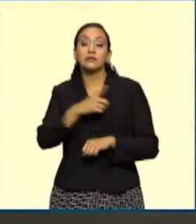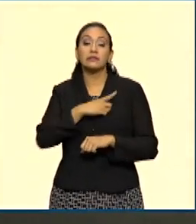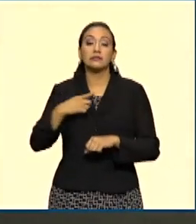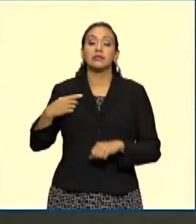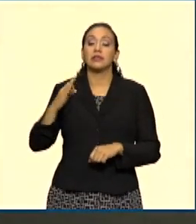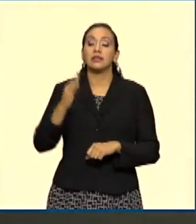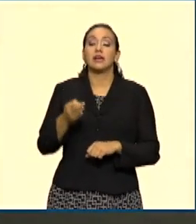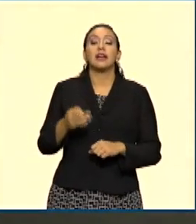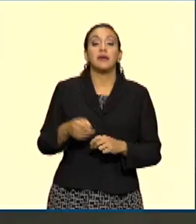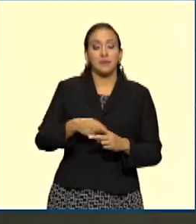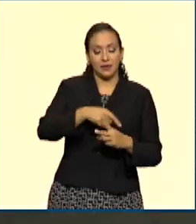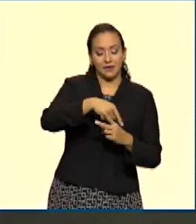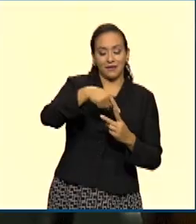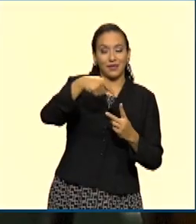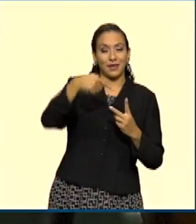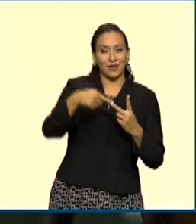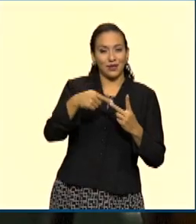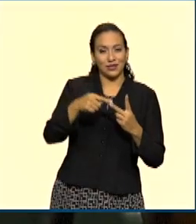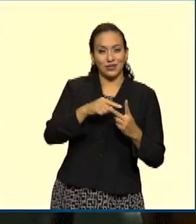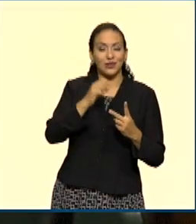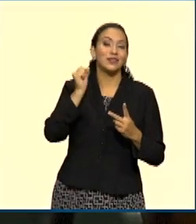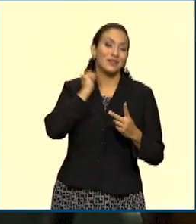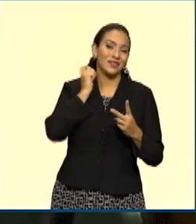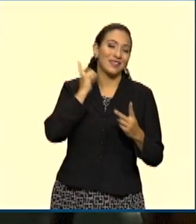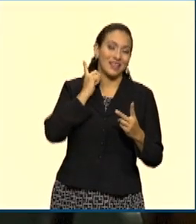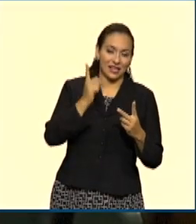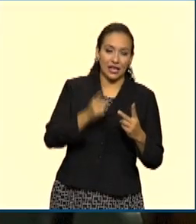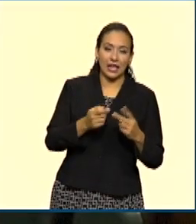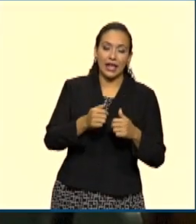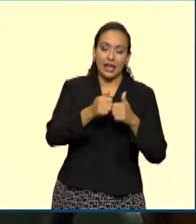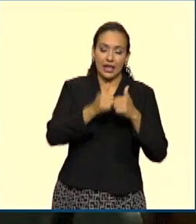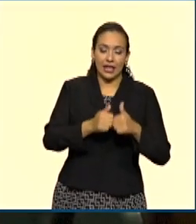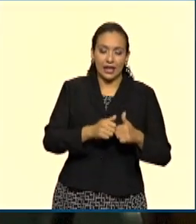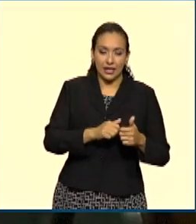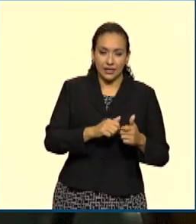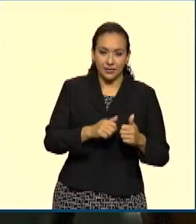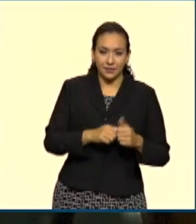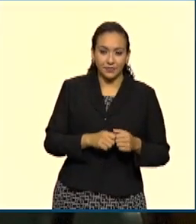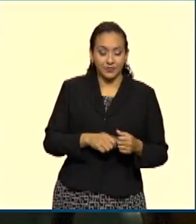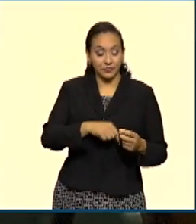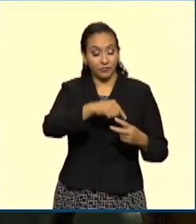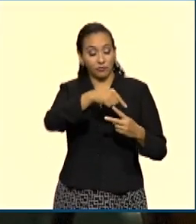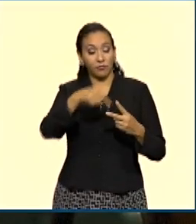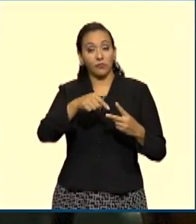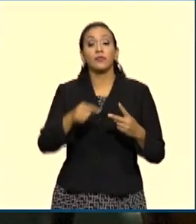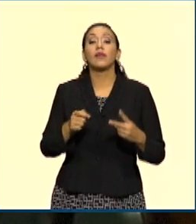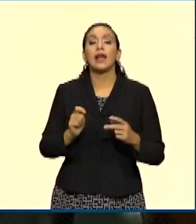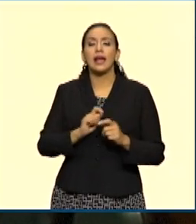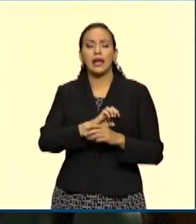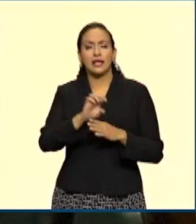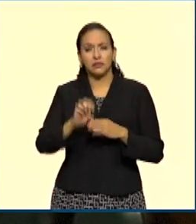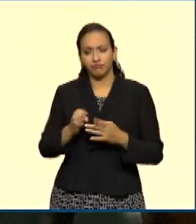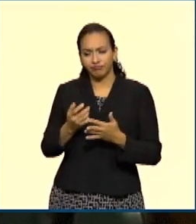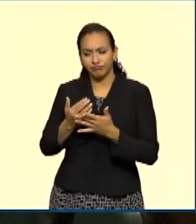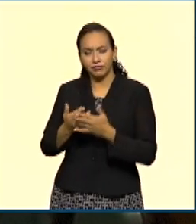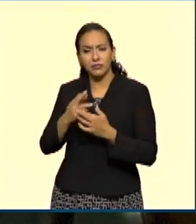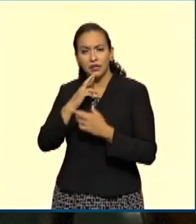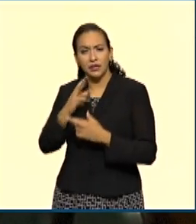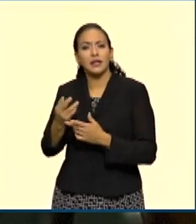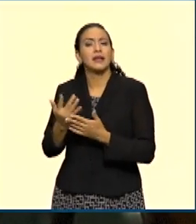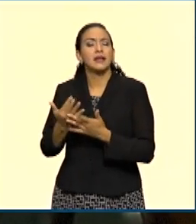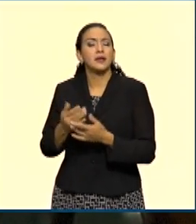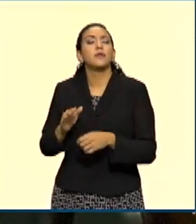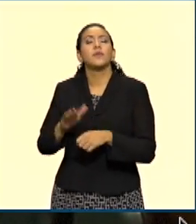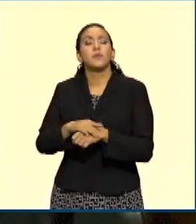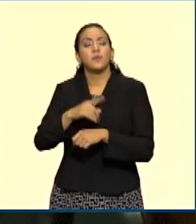las 2/3 partes de los legisladores presentes. En consecuencia, es improcedente otorgar la suspensión para que el efecto de que